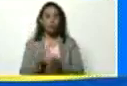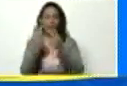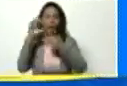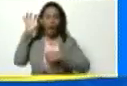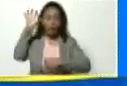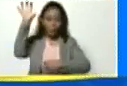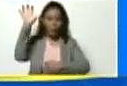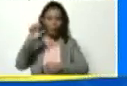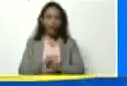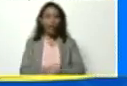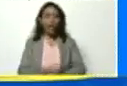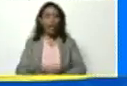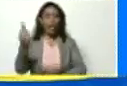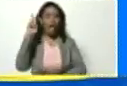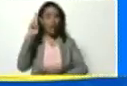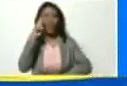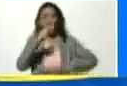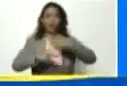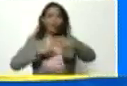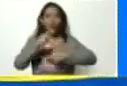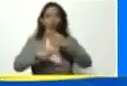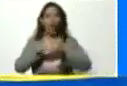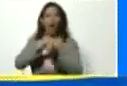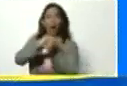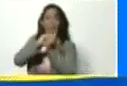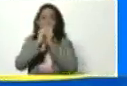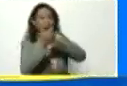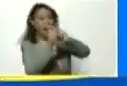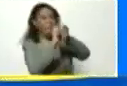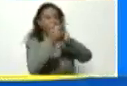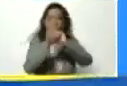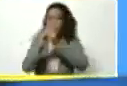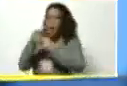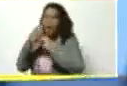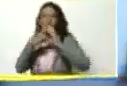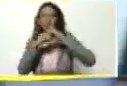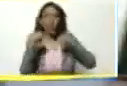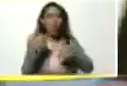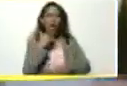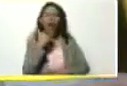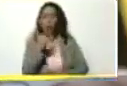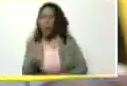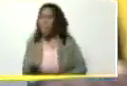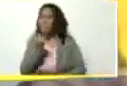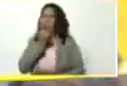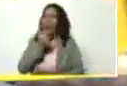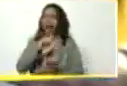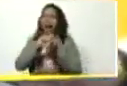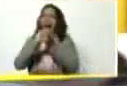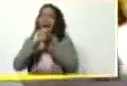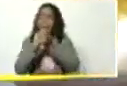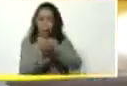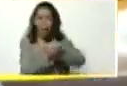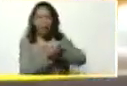patria, y la R de revolucionar, de cambiar todo lo que haya que cambiar, todo lo que esté mal, cambiarlo.